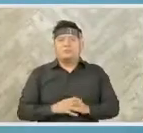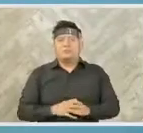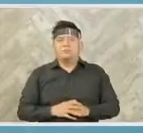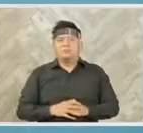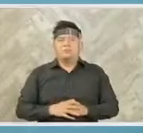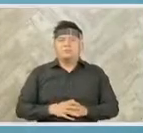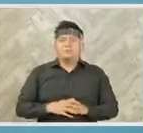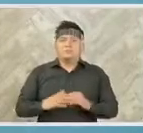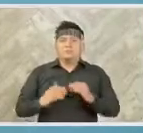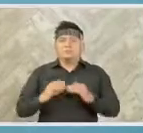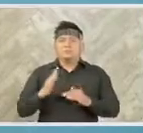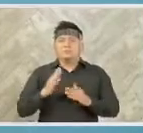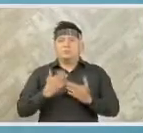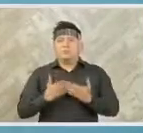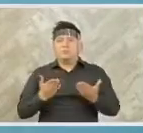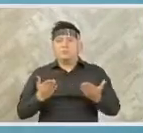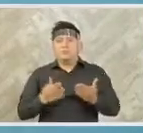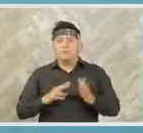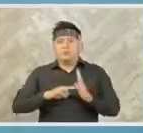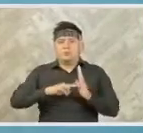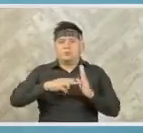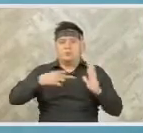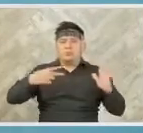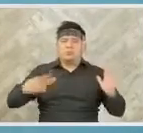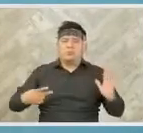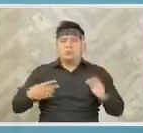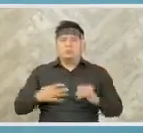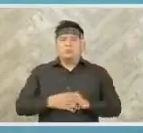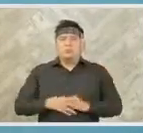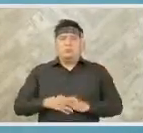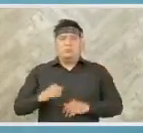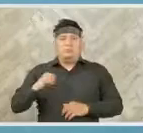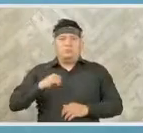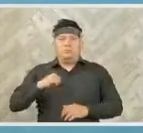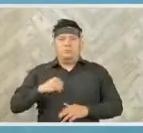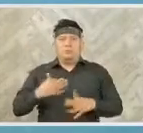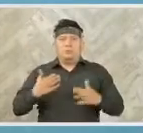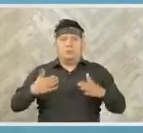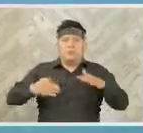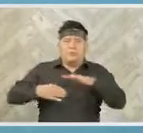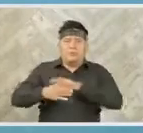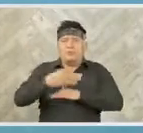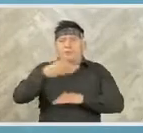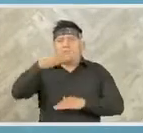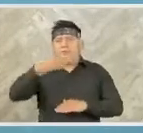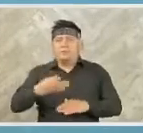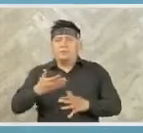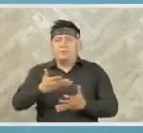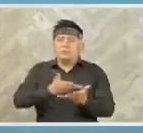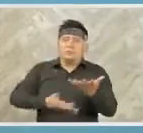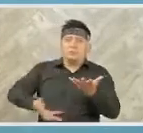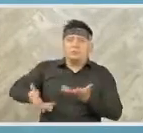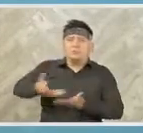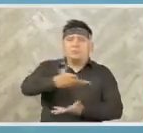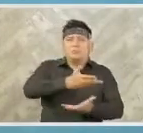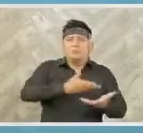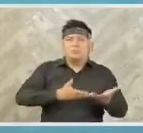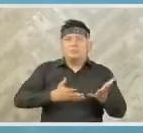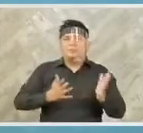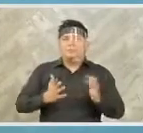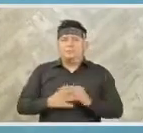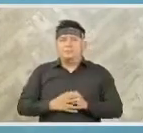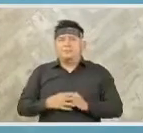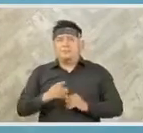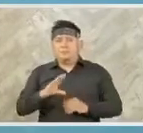de insumos tecnológicos si las personas no tienen realmente cómo acceder a ellos, cómo interactuar en las plataformas. Y por eso